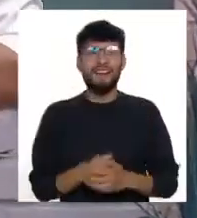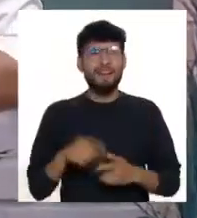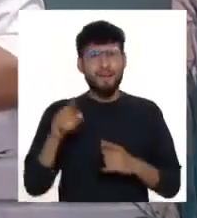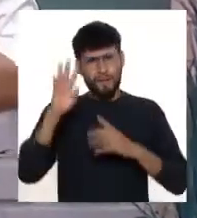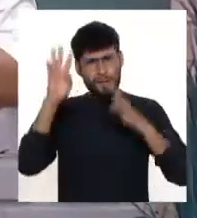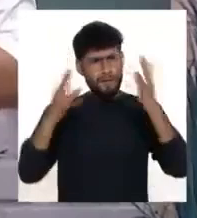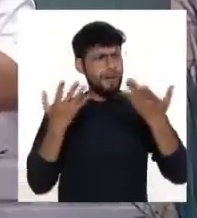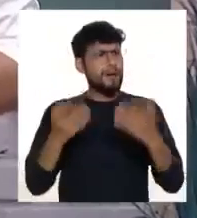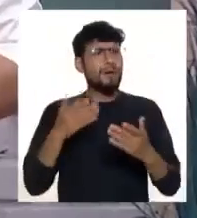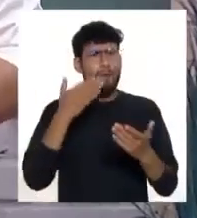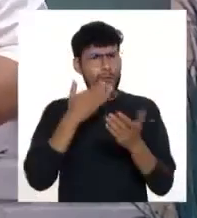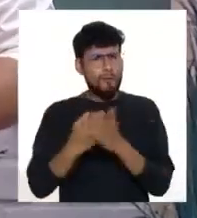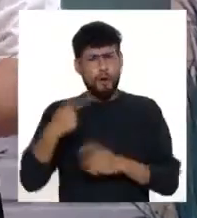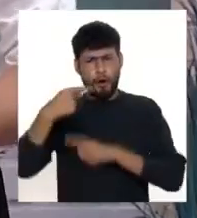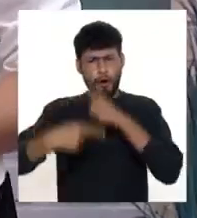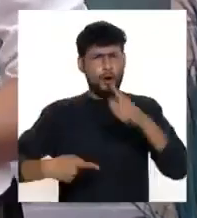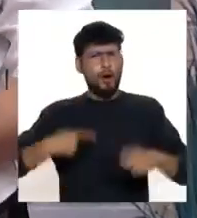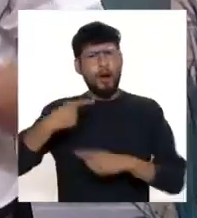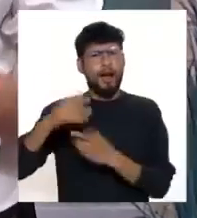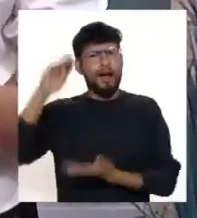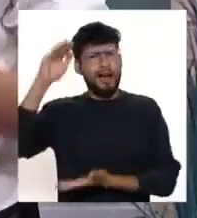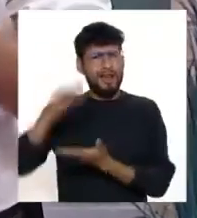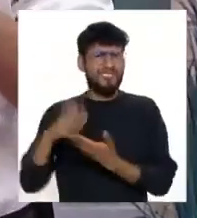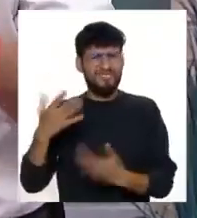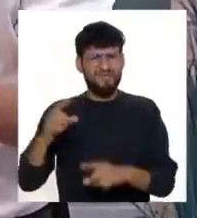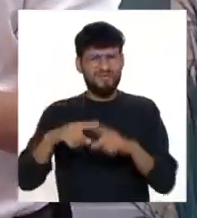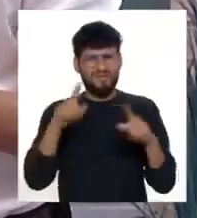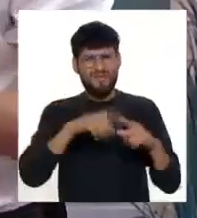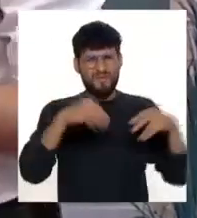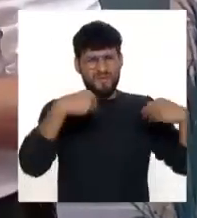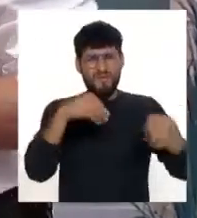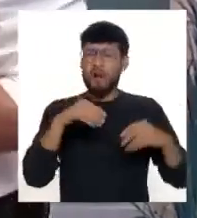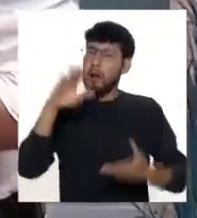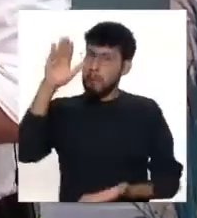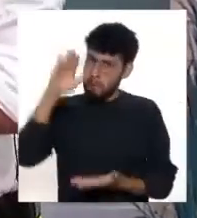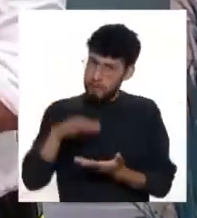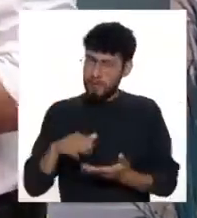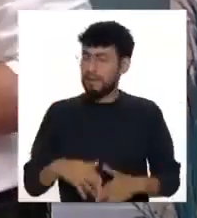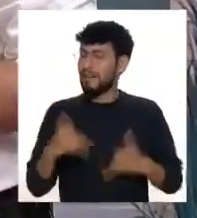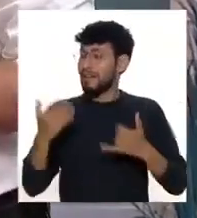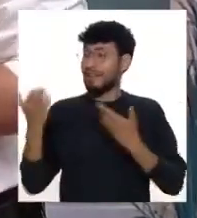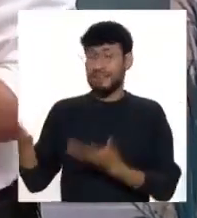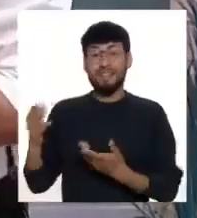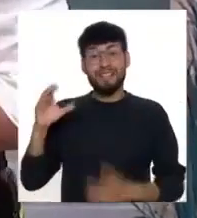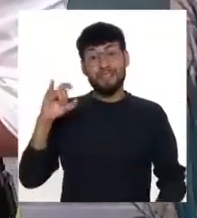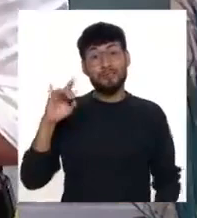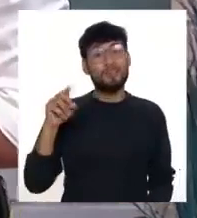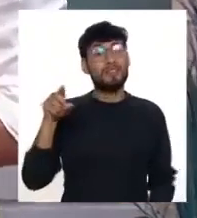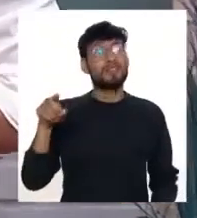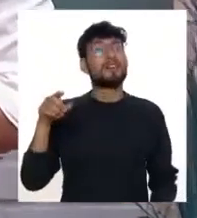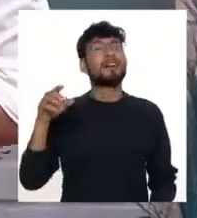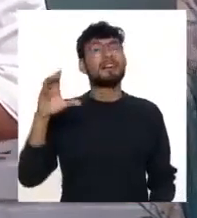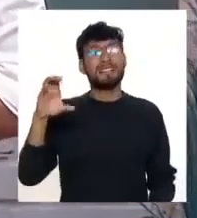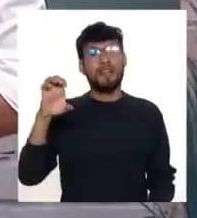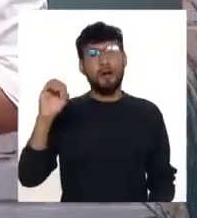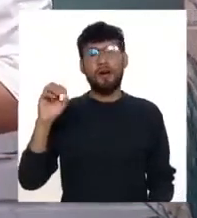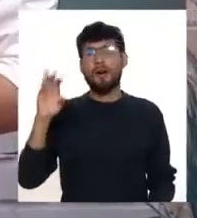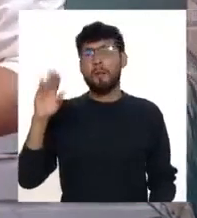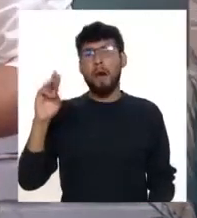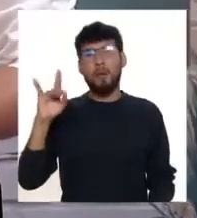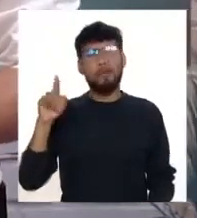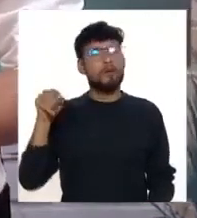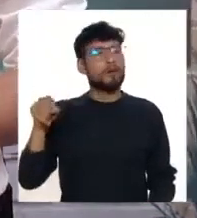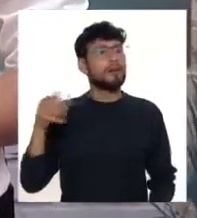emprendimiento sostenible que ayuda a reducir el uso de plástico y está con nosotros la de bambú balance mar